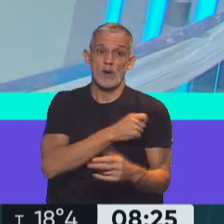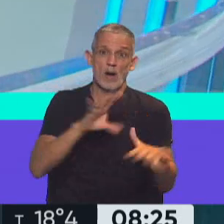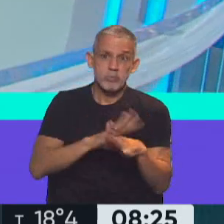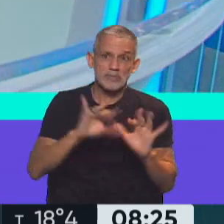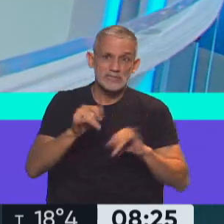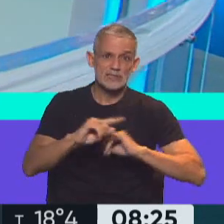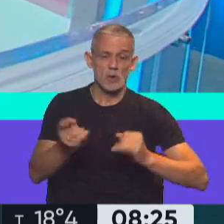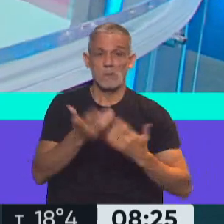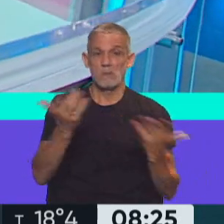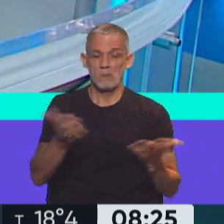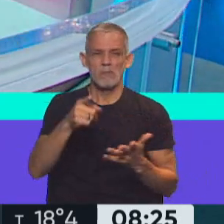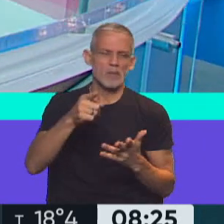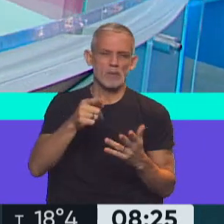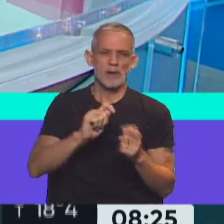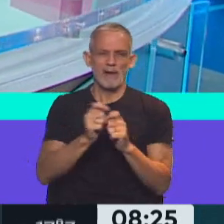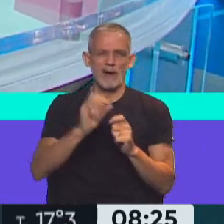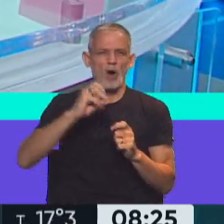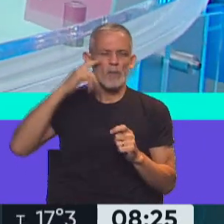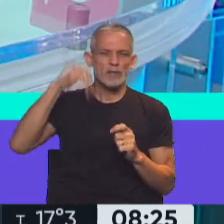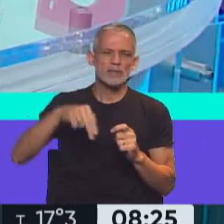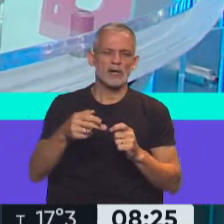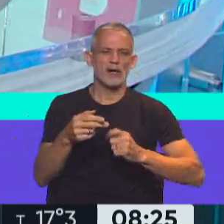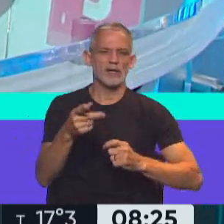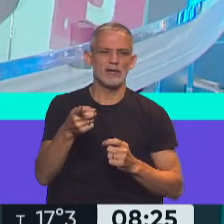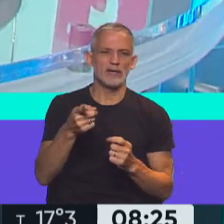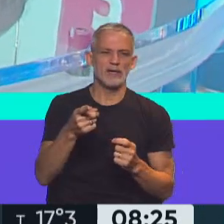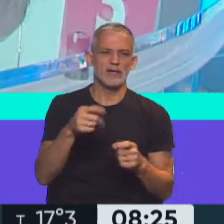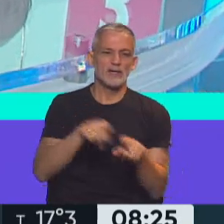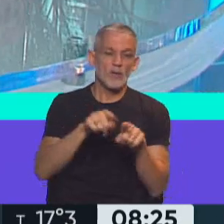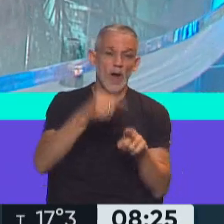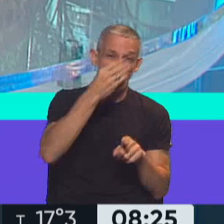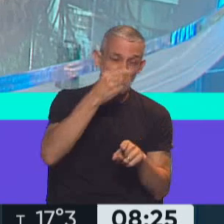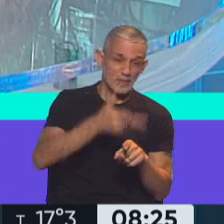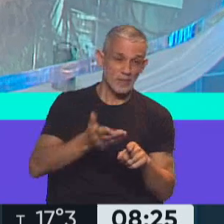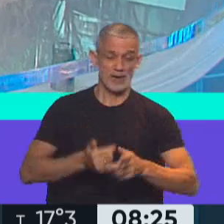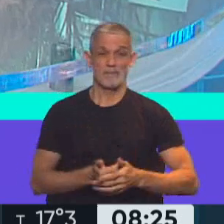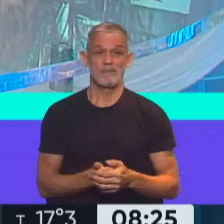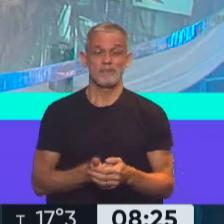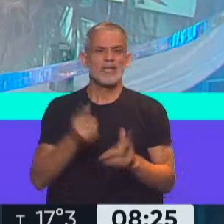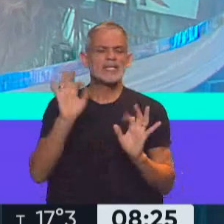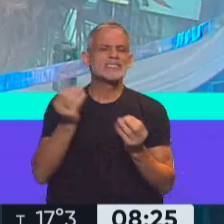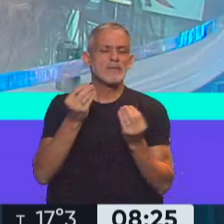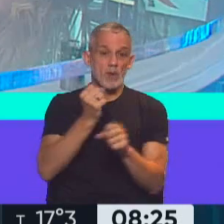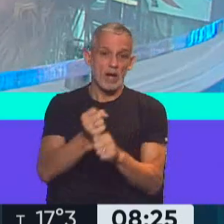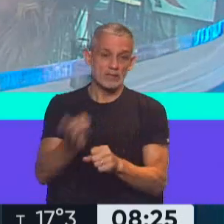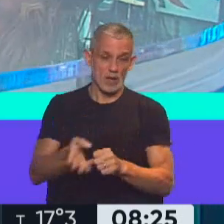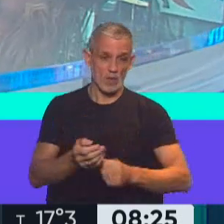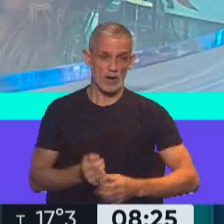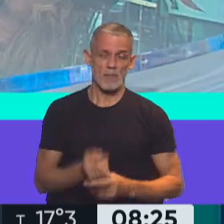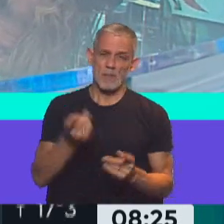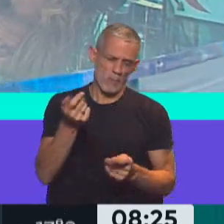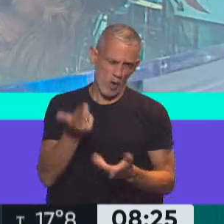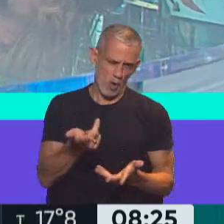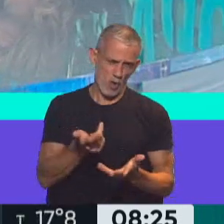sería una variante más como lo tiene la gripe, por ejemplo. ¿Qué sabemos hasta ahora?